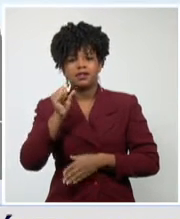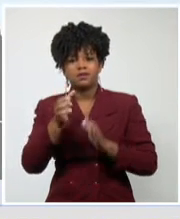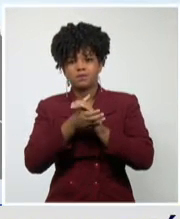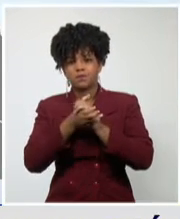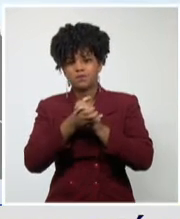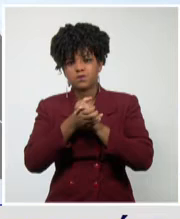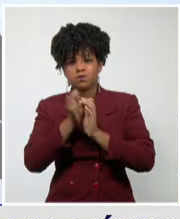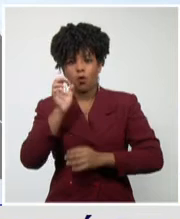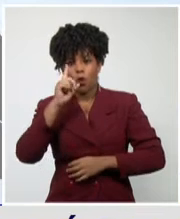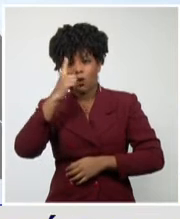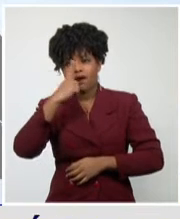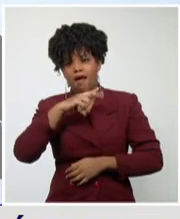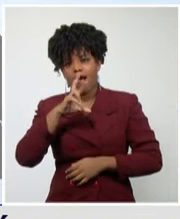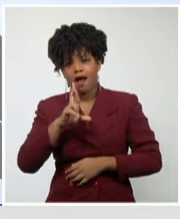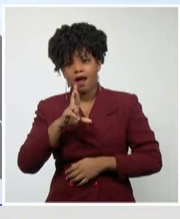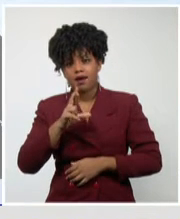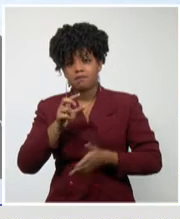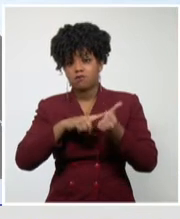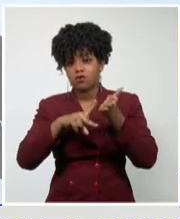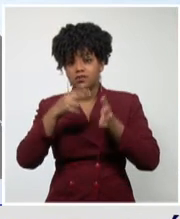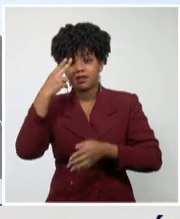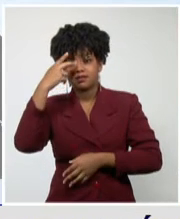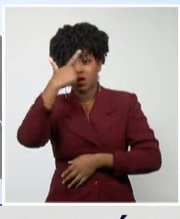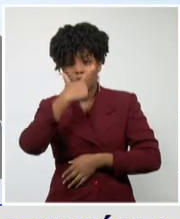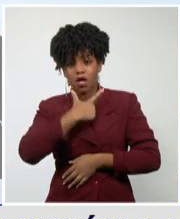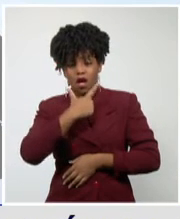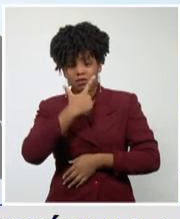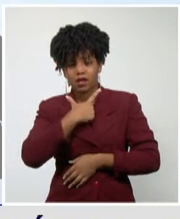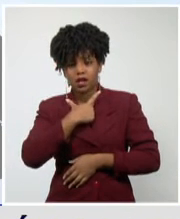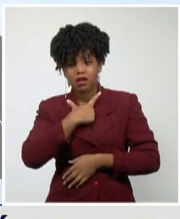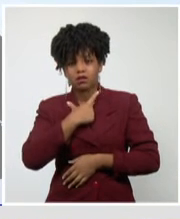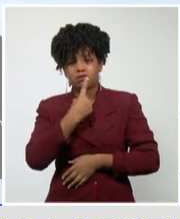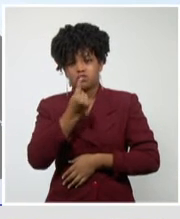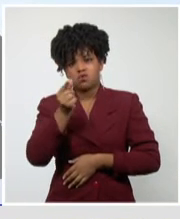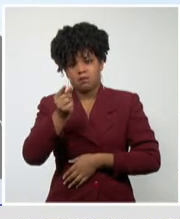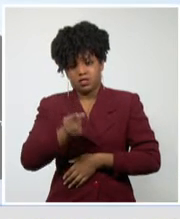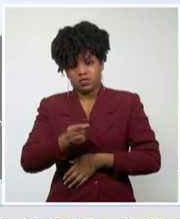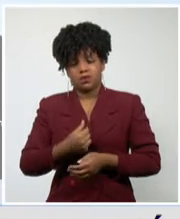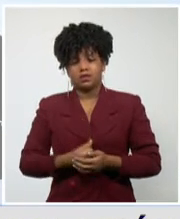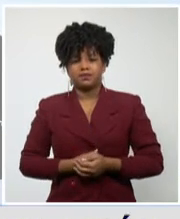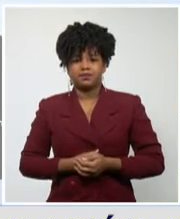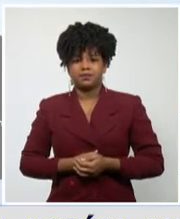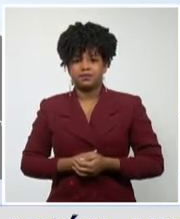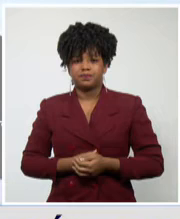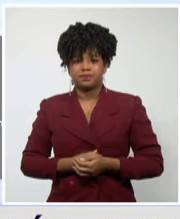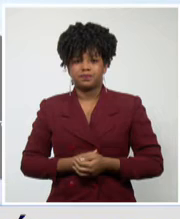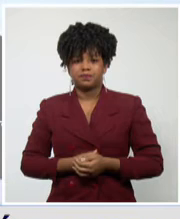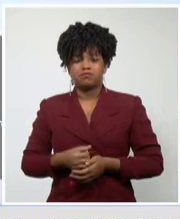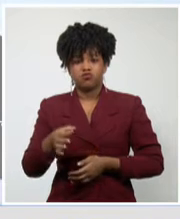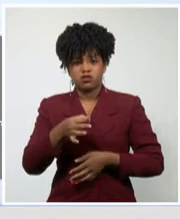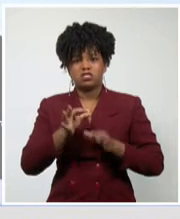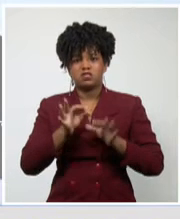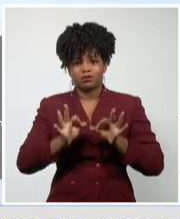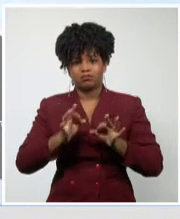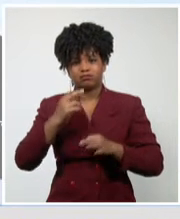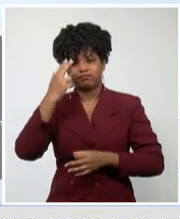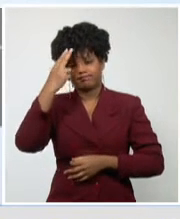en la provincia de Ciego de Ávila se confirma un caso del municipio Ciego de